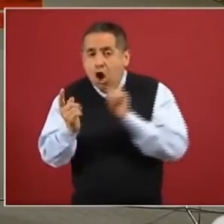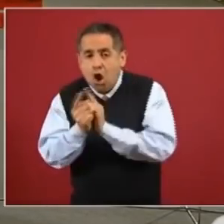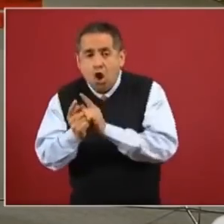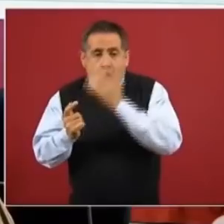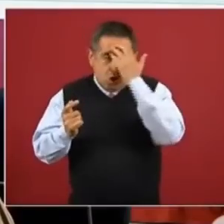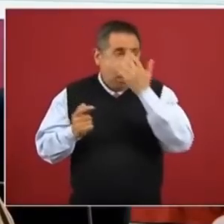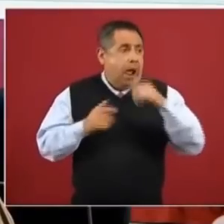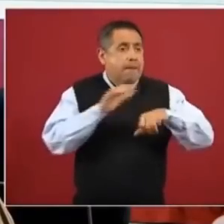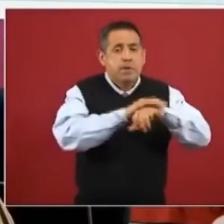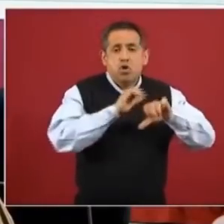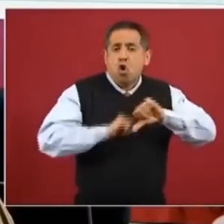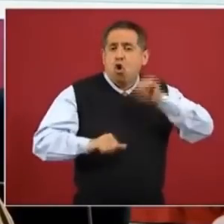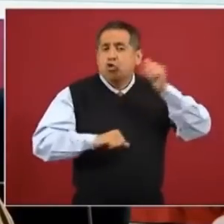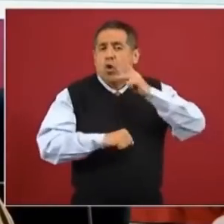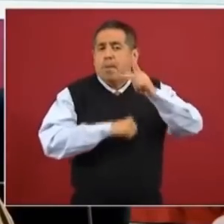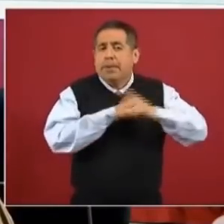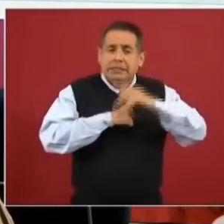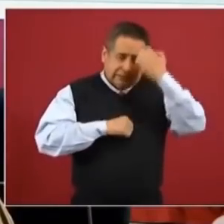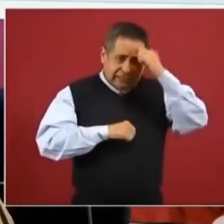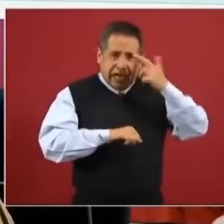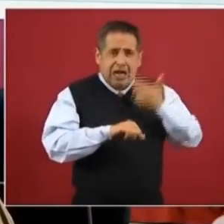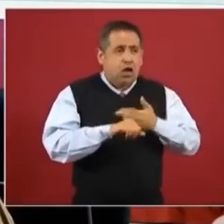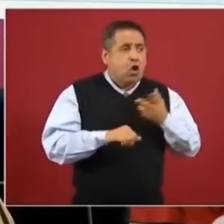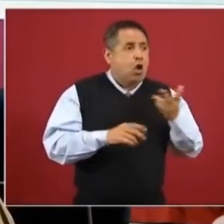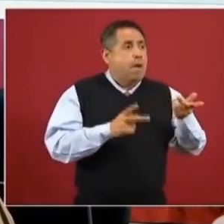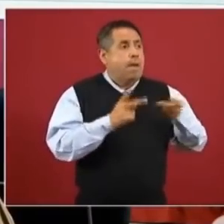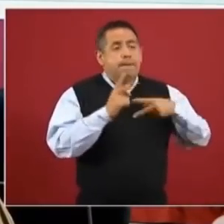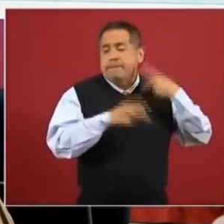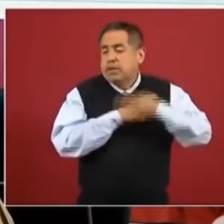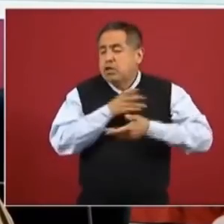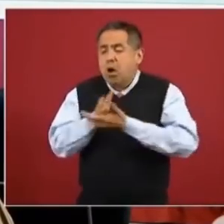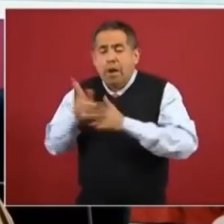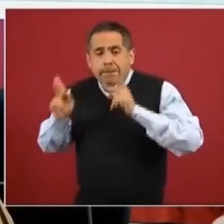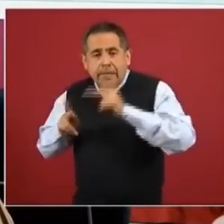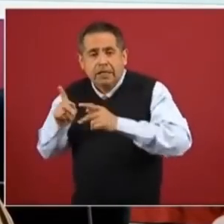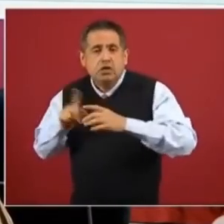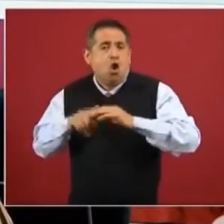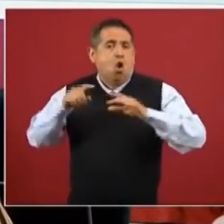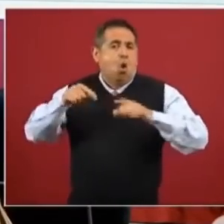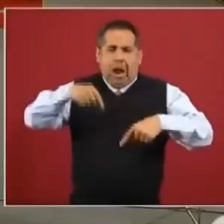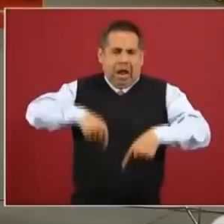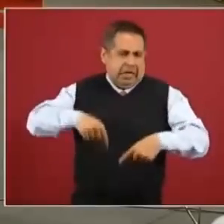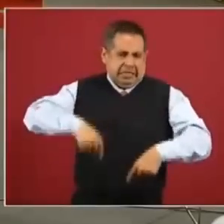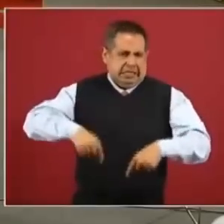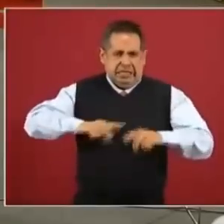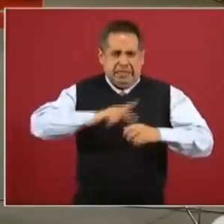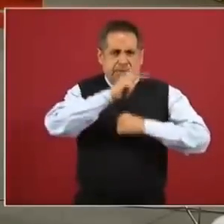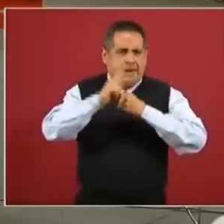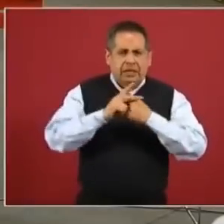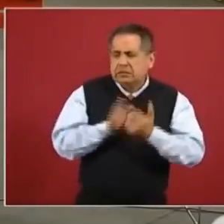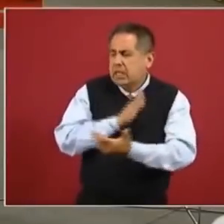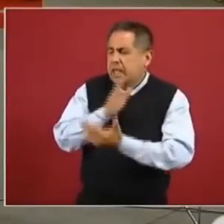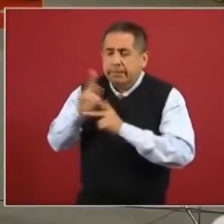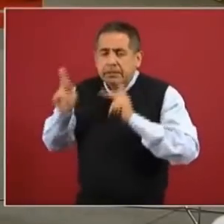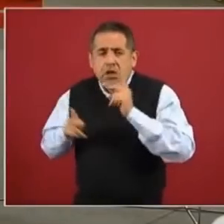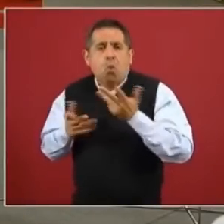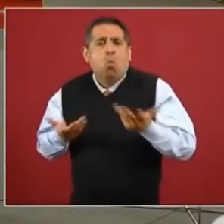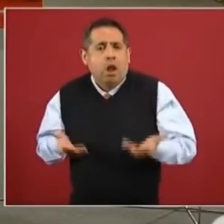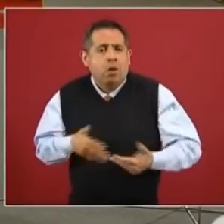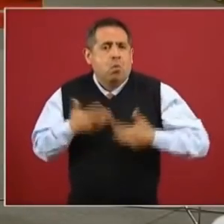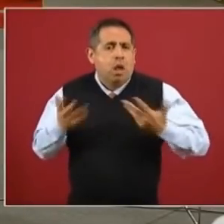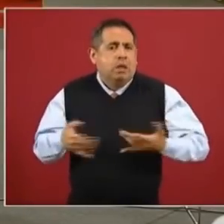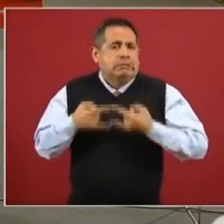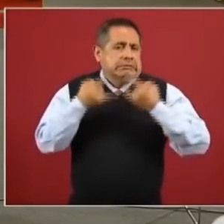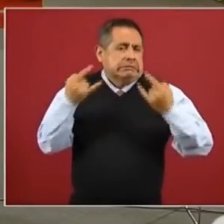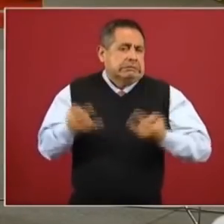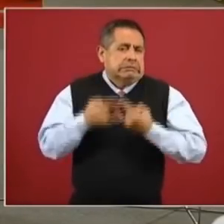amigo del extranjero, ya sea de otro país o dentro del mismo país de otra entidad. Todo eso